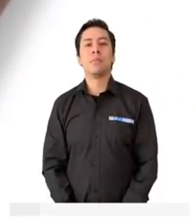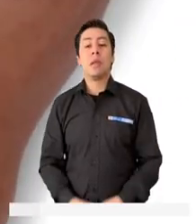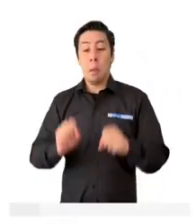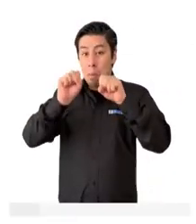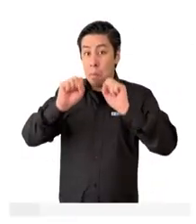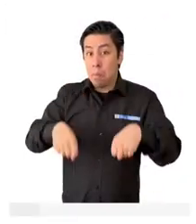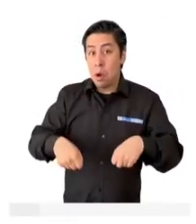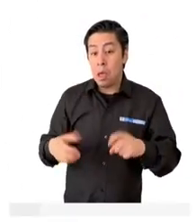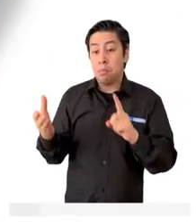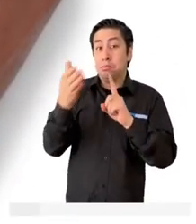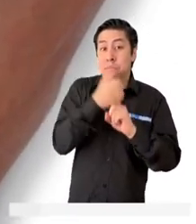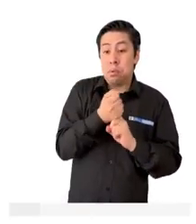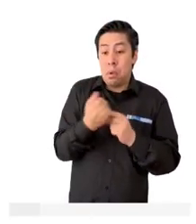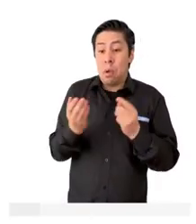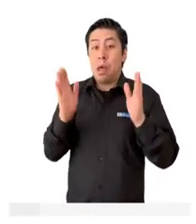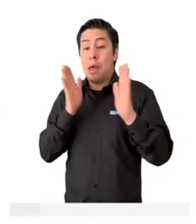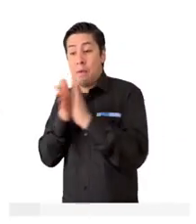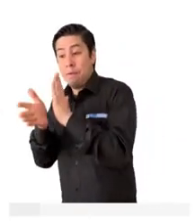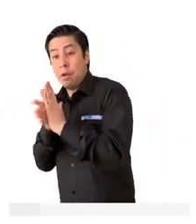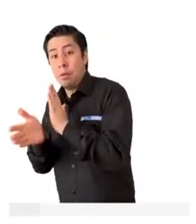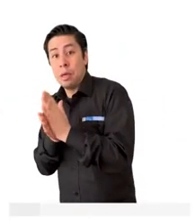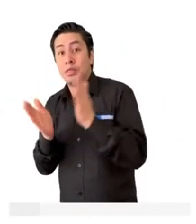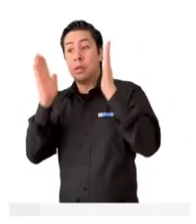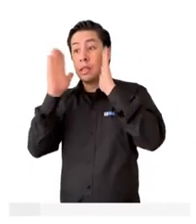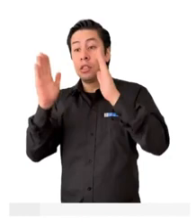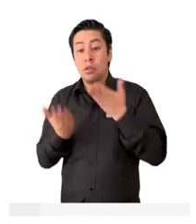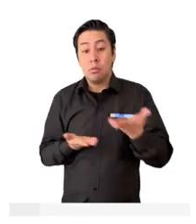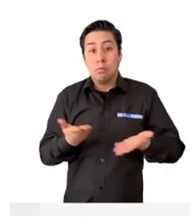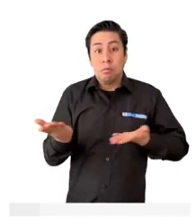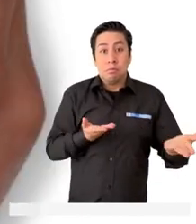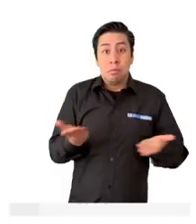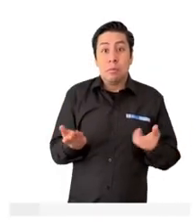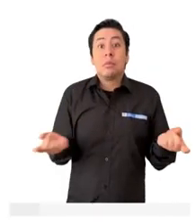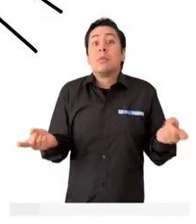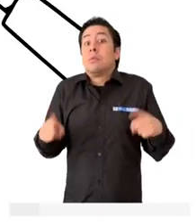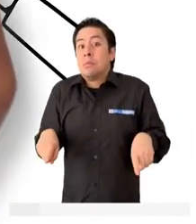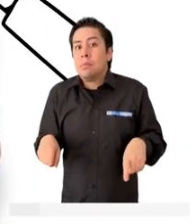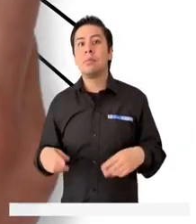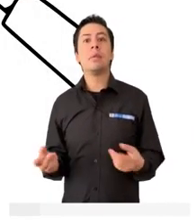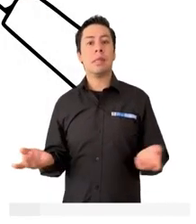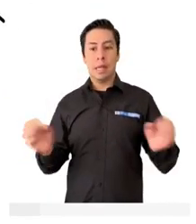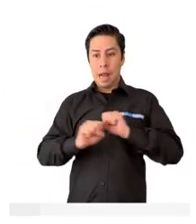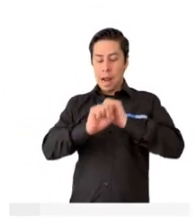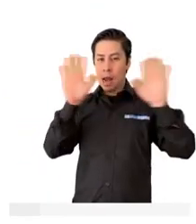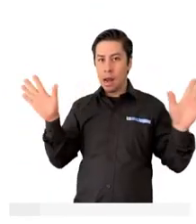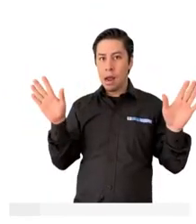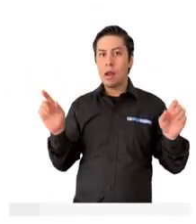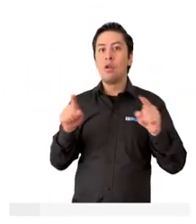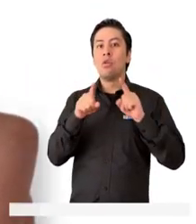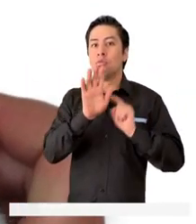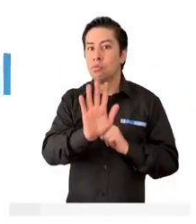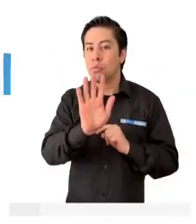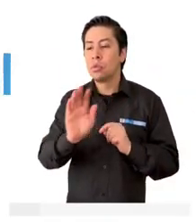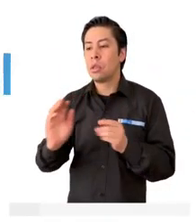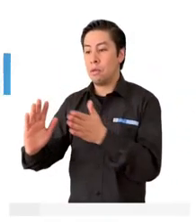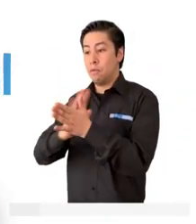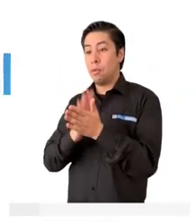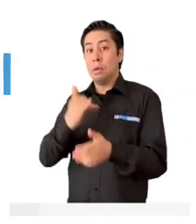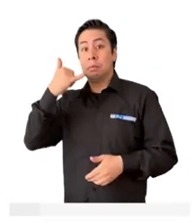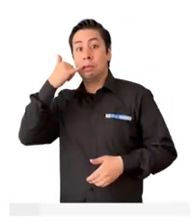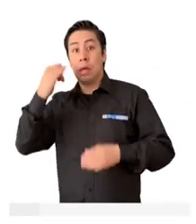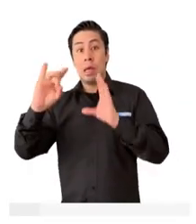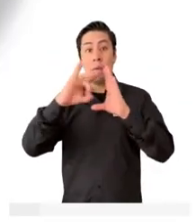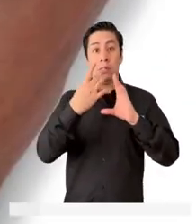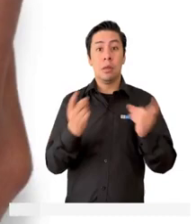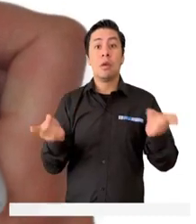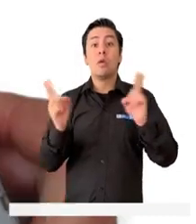¿Se puede encontrar información de otros canales de atención? Así es. Usted tendrá información del canal telefónico y